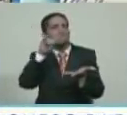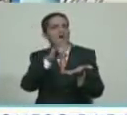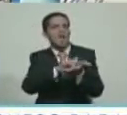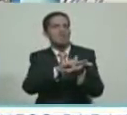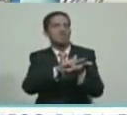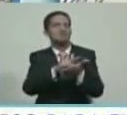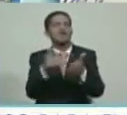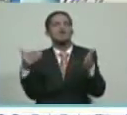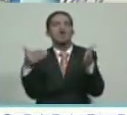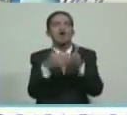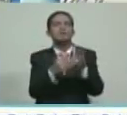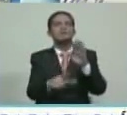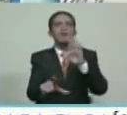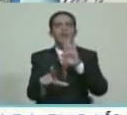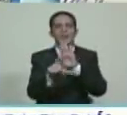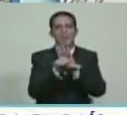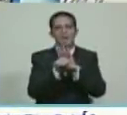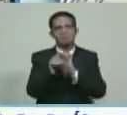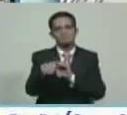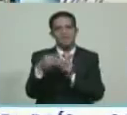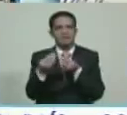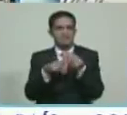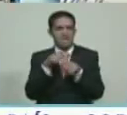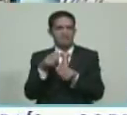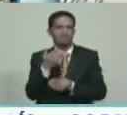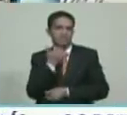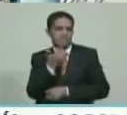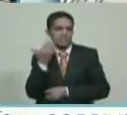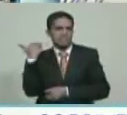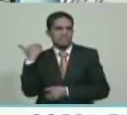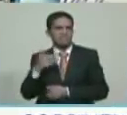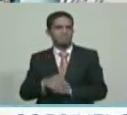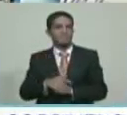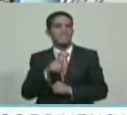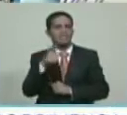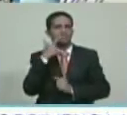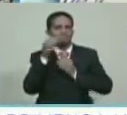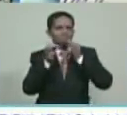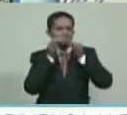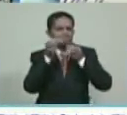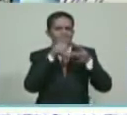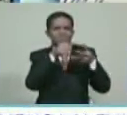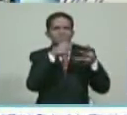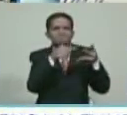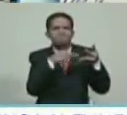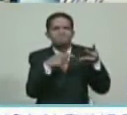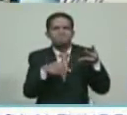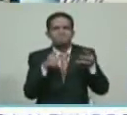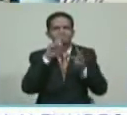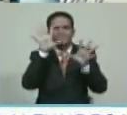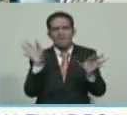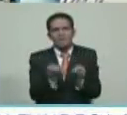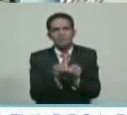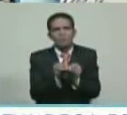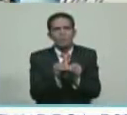en relación al tráfico de drogas recientemente. Y quiero detallarlo muy brevemente a manera de resumen.